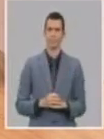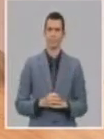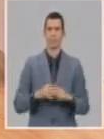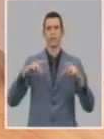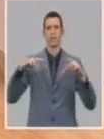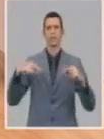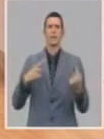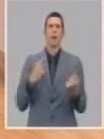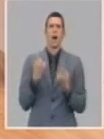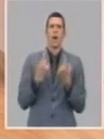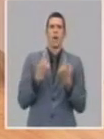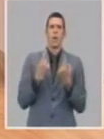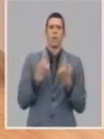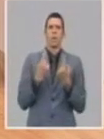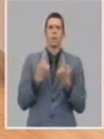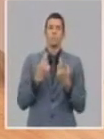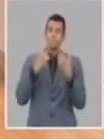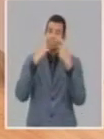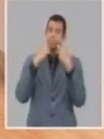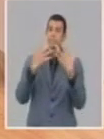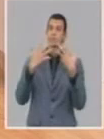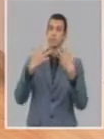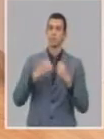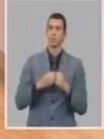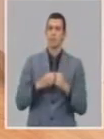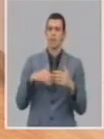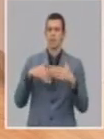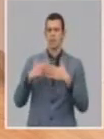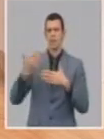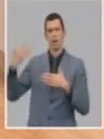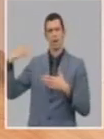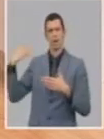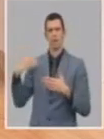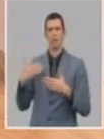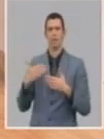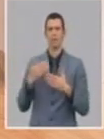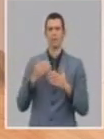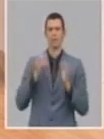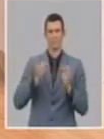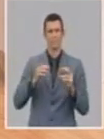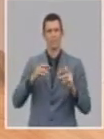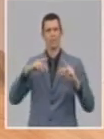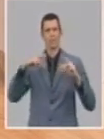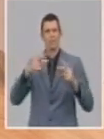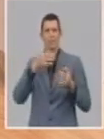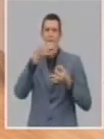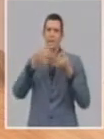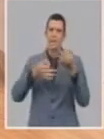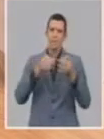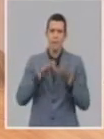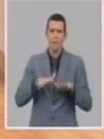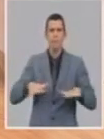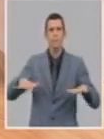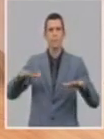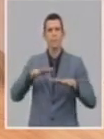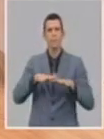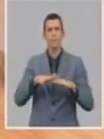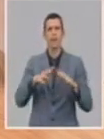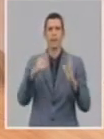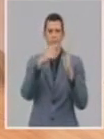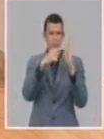importante y es que en días pasados en las dos mesas donde se han explicado las medidas adoptadas por el